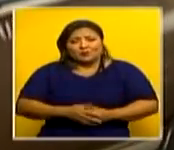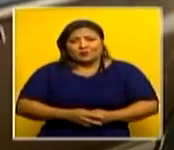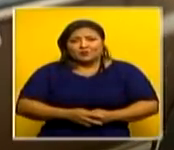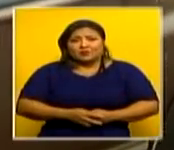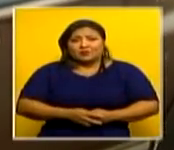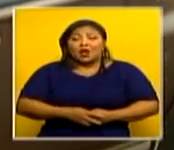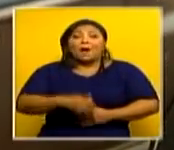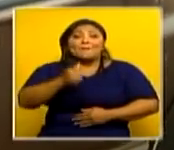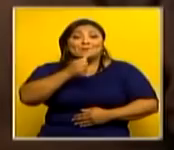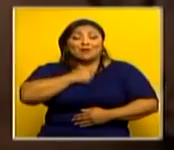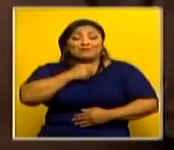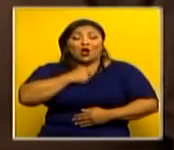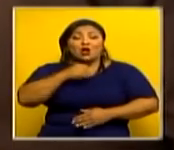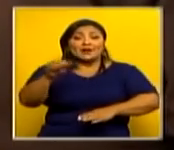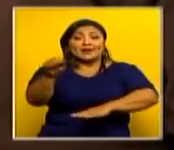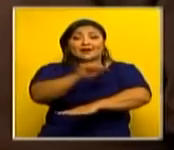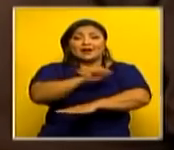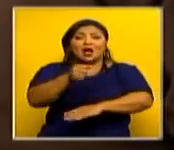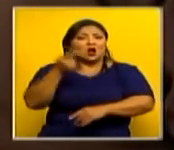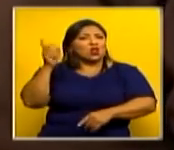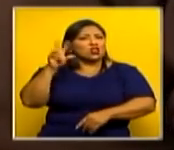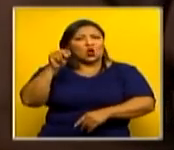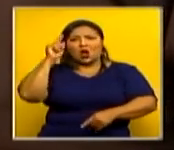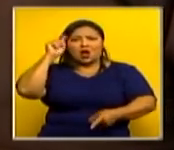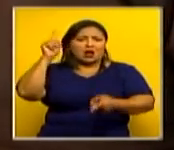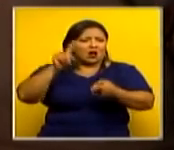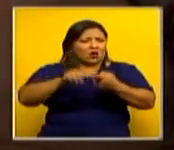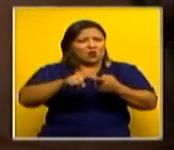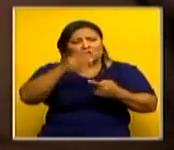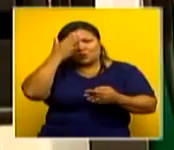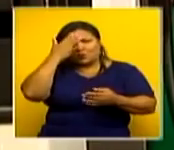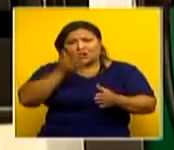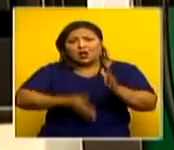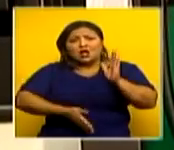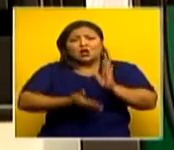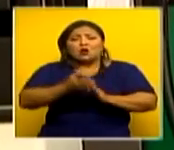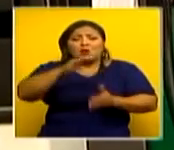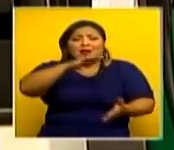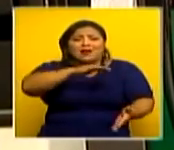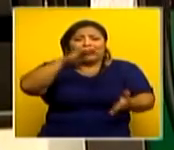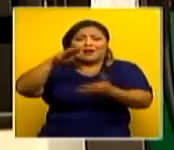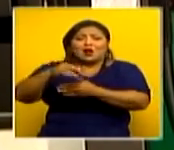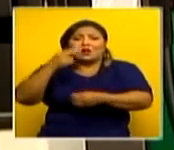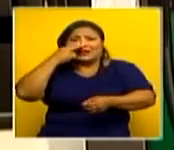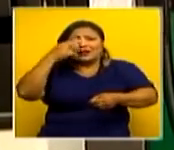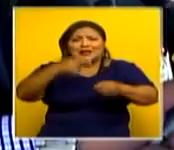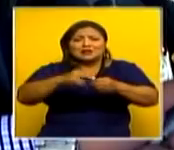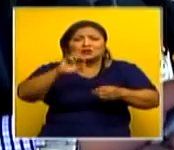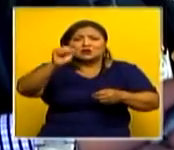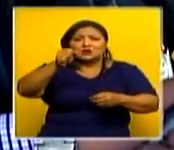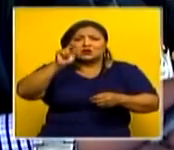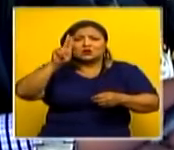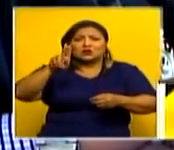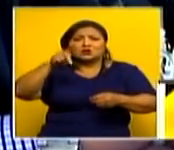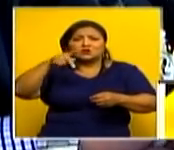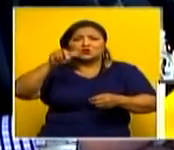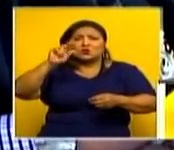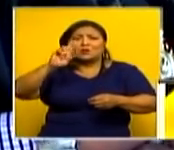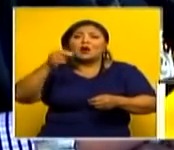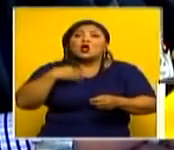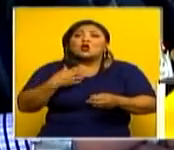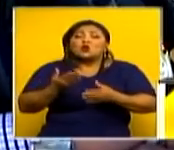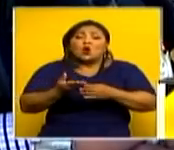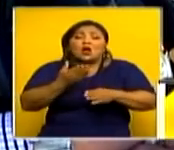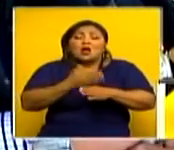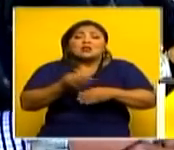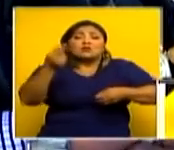Los propietarios de vehículos están en desacuerdo con el incremento en el valor por galón de la gasolina tipo super. Yo ponía super, hoy tengo que